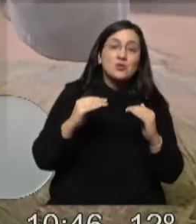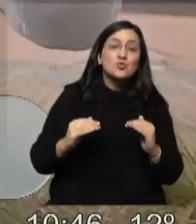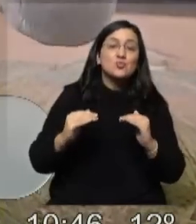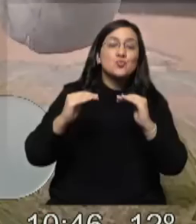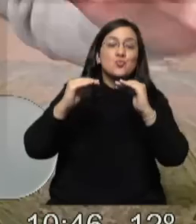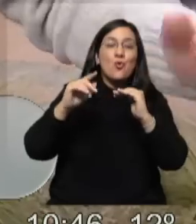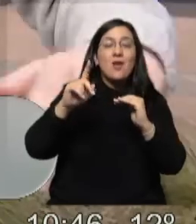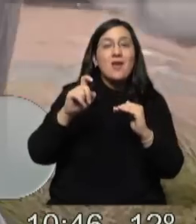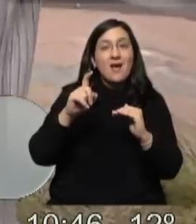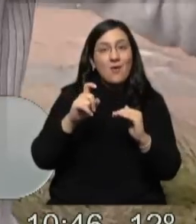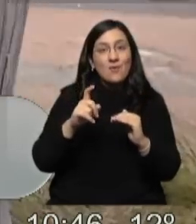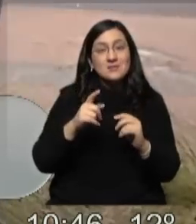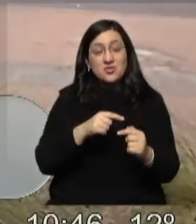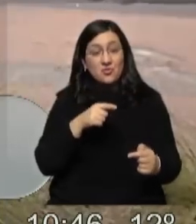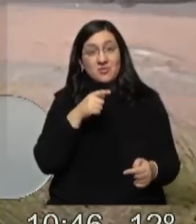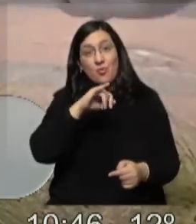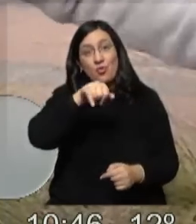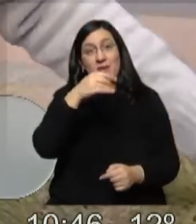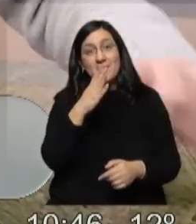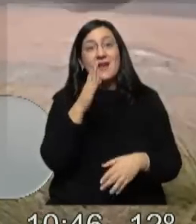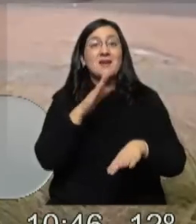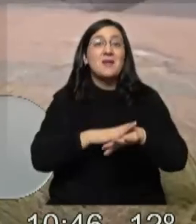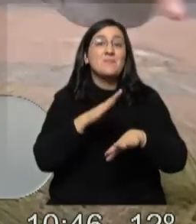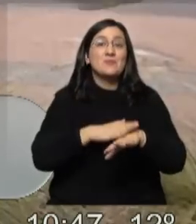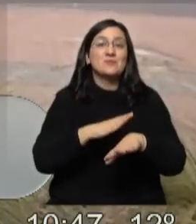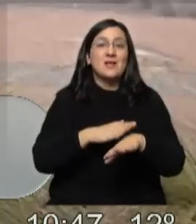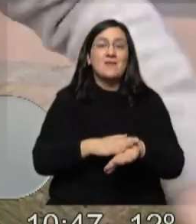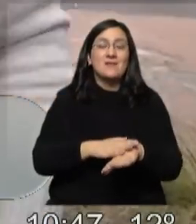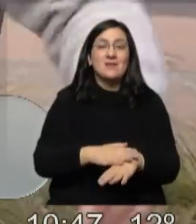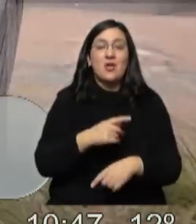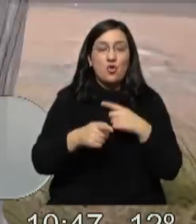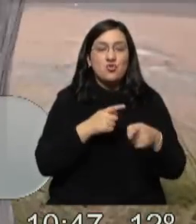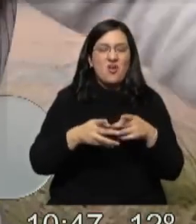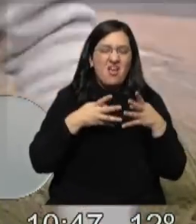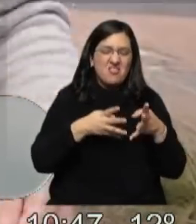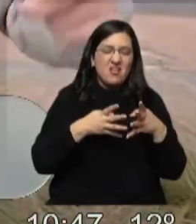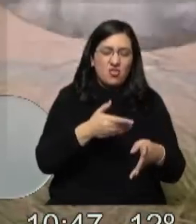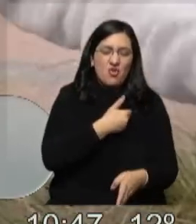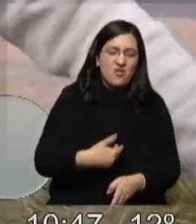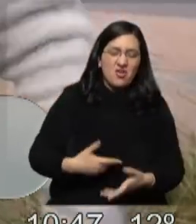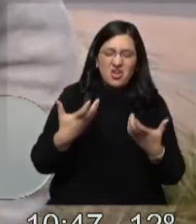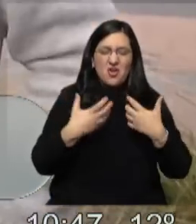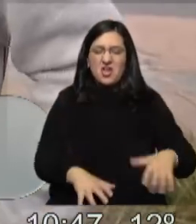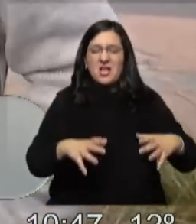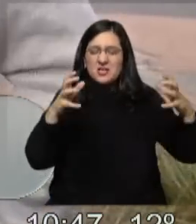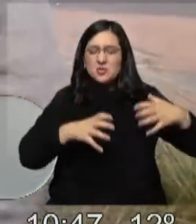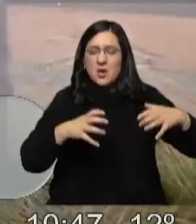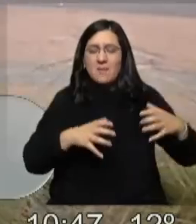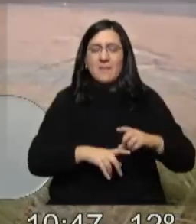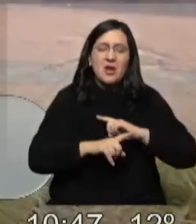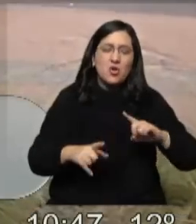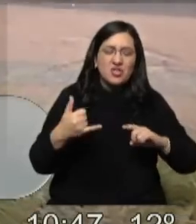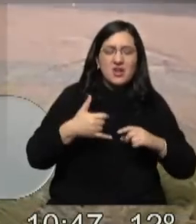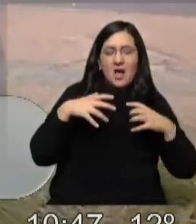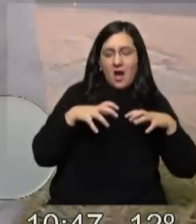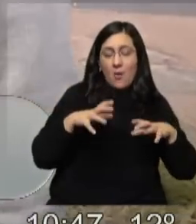agua de Paso Severino, si no, JP era ahí atacando el gobierno, que no quería que llueva y para no tener agua, ¿no? Pero